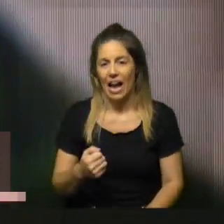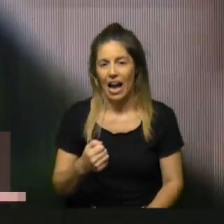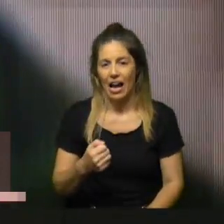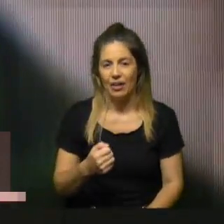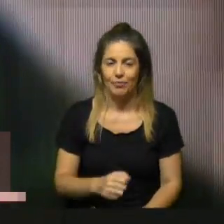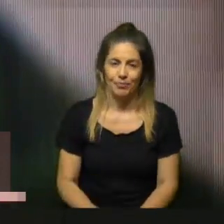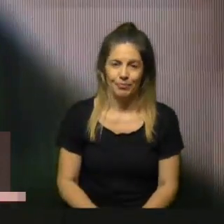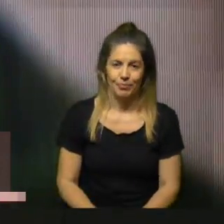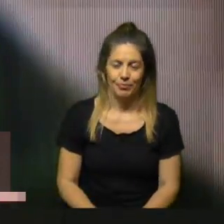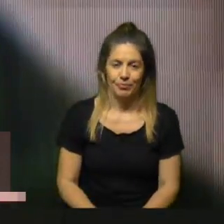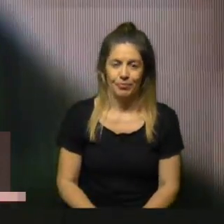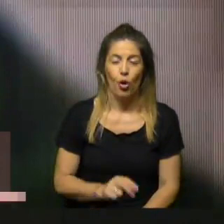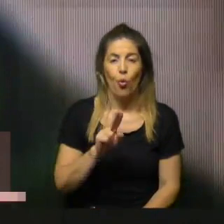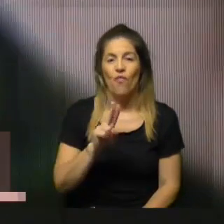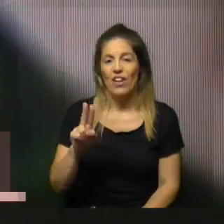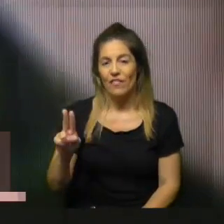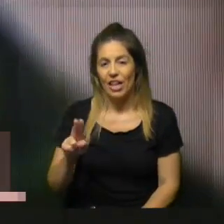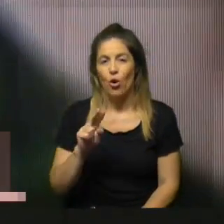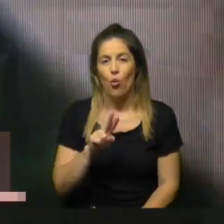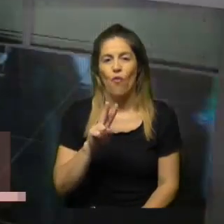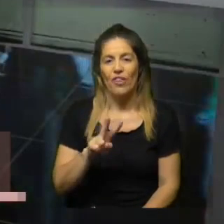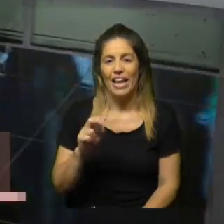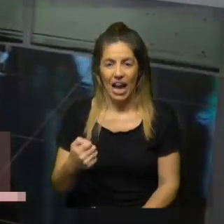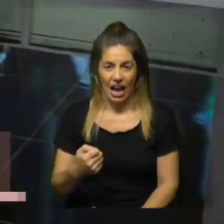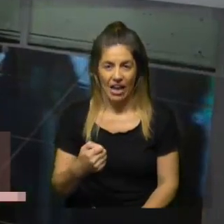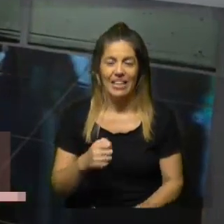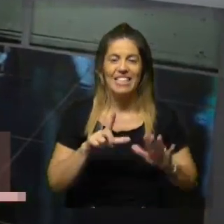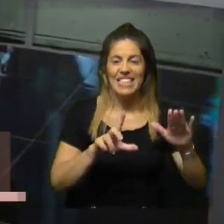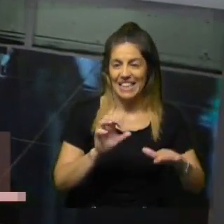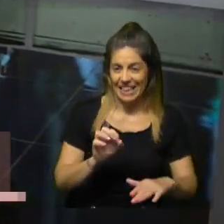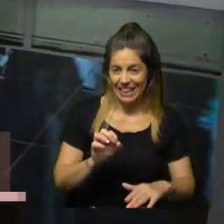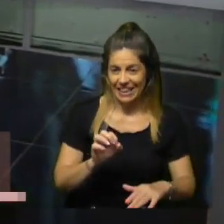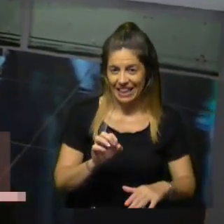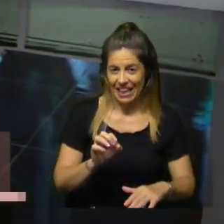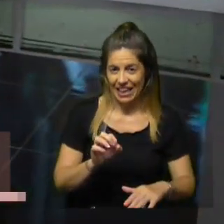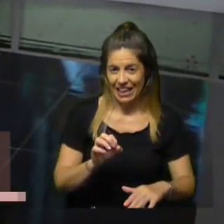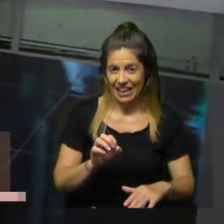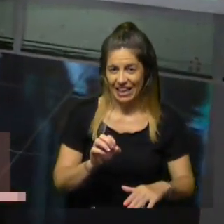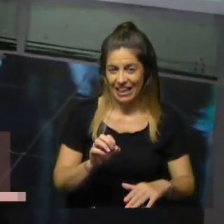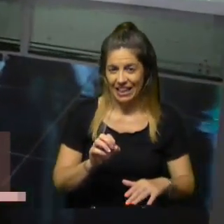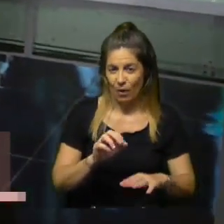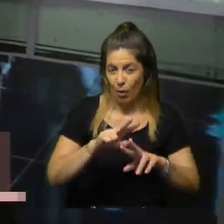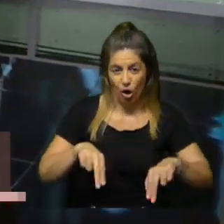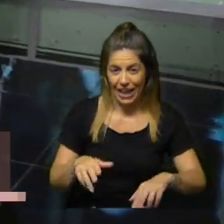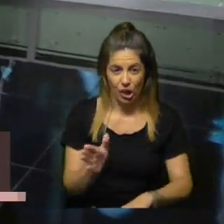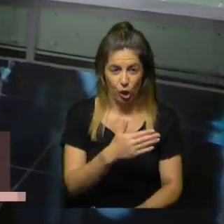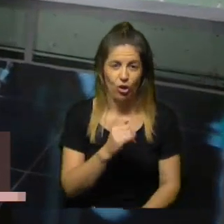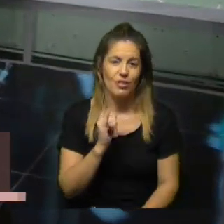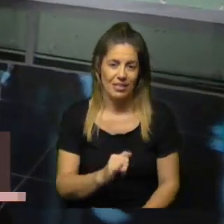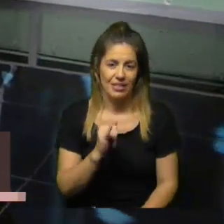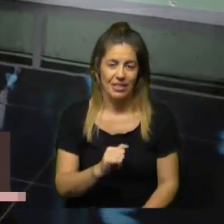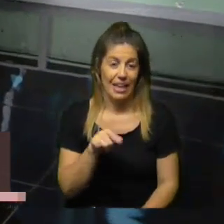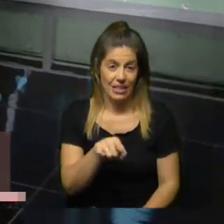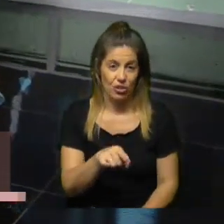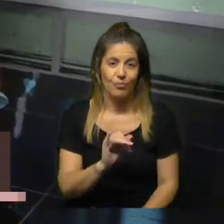anti-UVA. Estamos hablando de cuanto más alto mejor, 70 no me bloquea todo. Sí, así. ¿Sería sí, sí. eso?